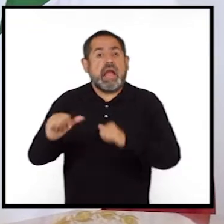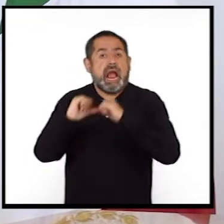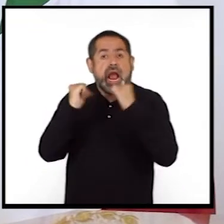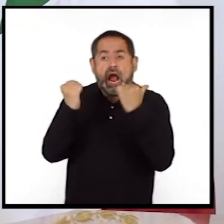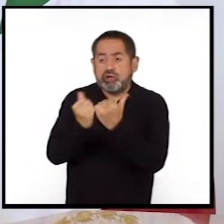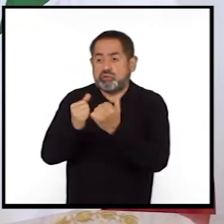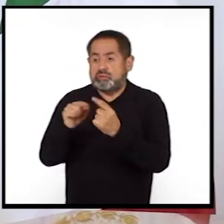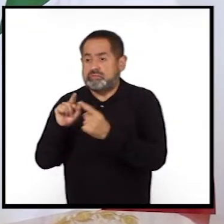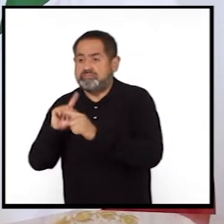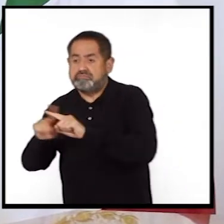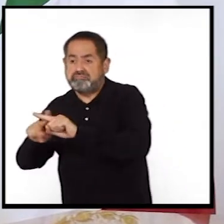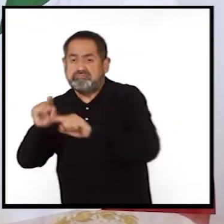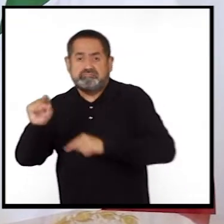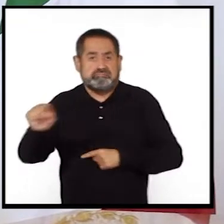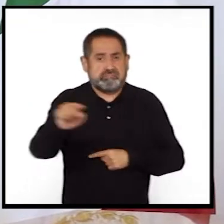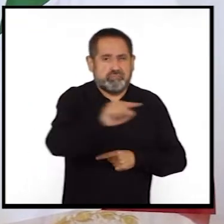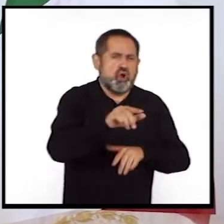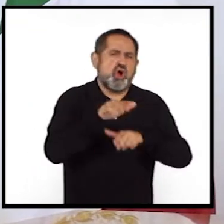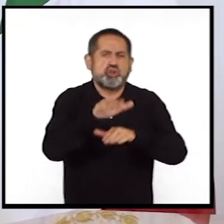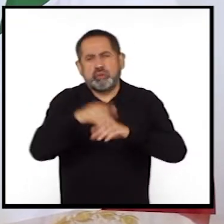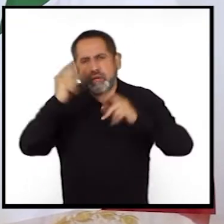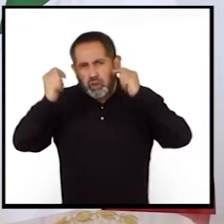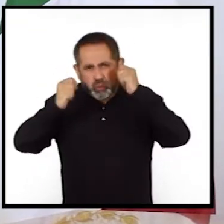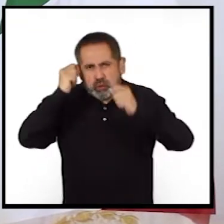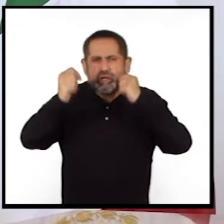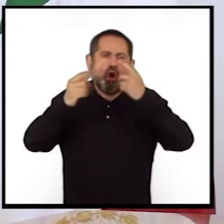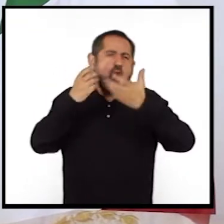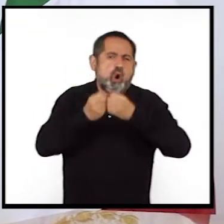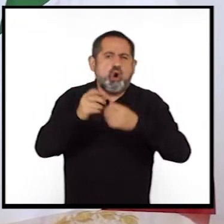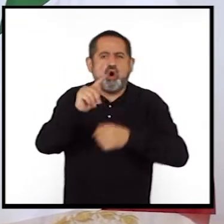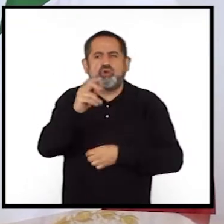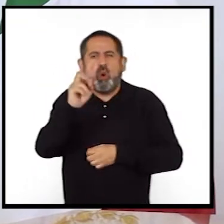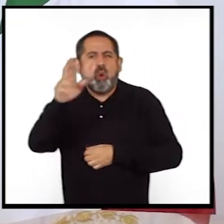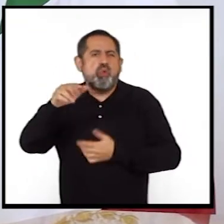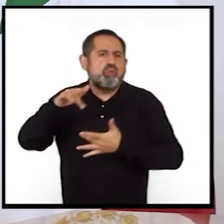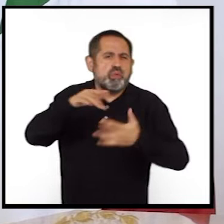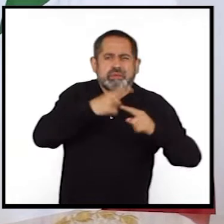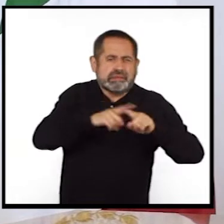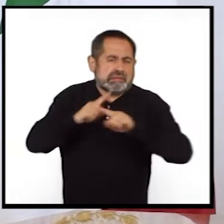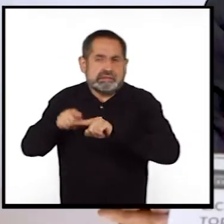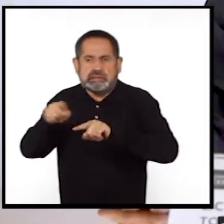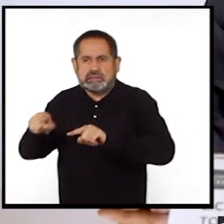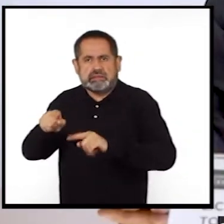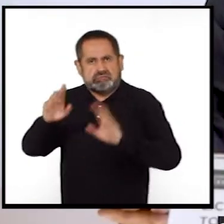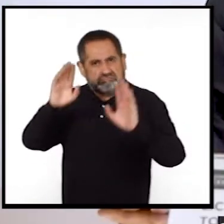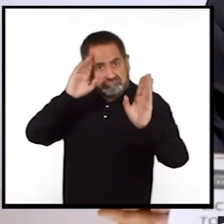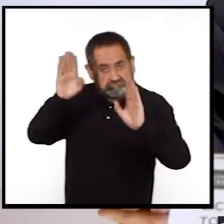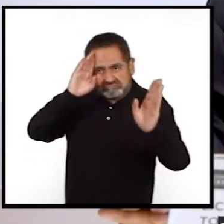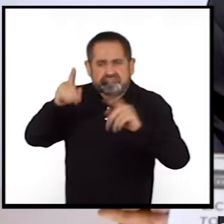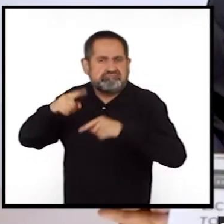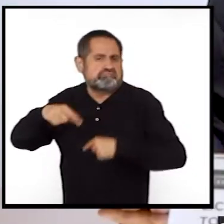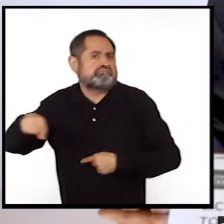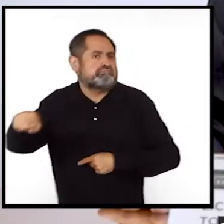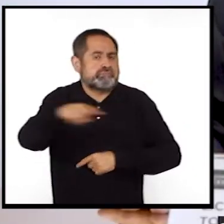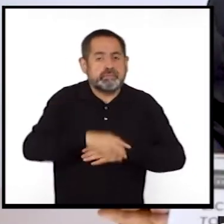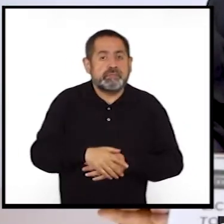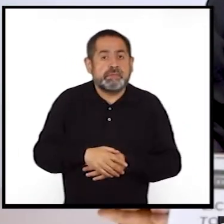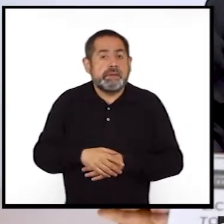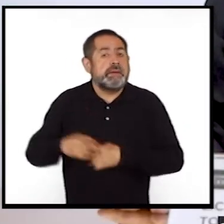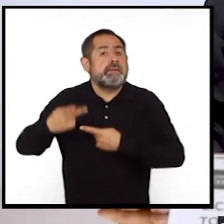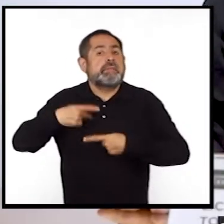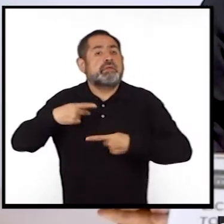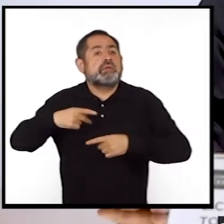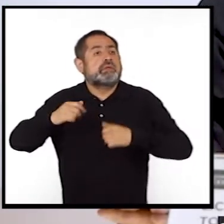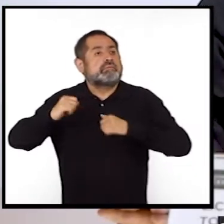e integrantes de las asociaciones turísticas y tour operadores, a los amigos de los